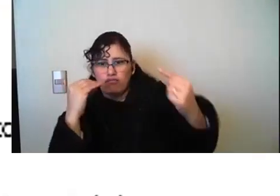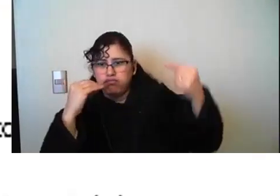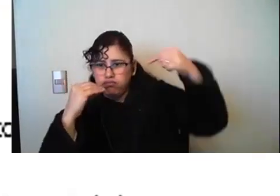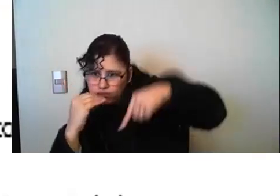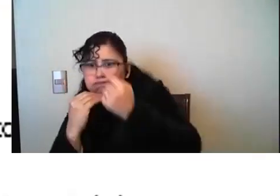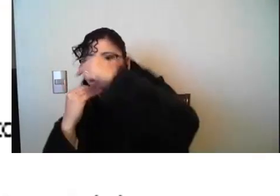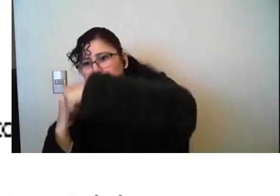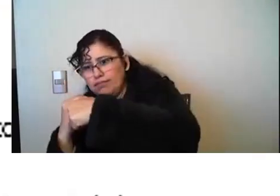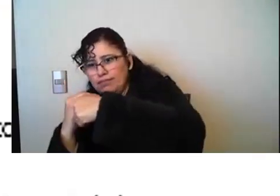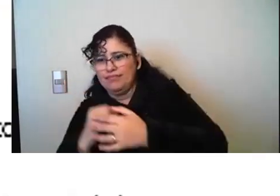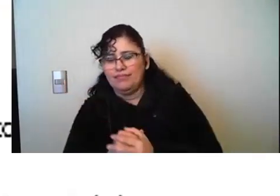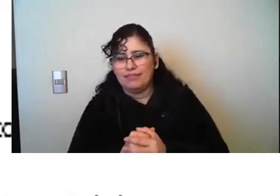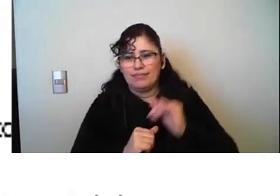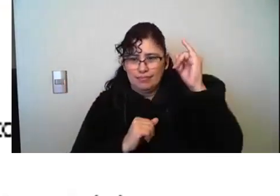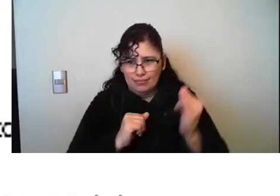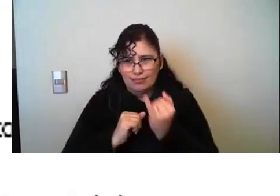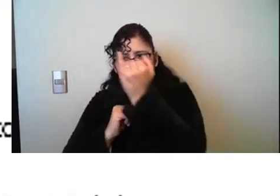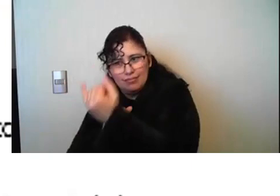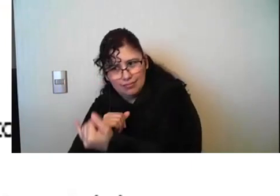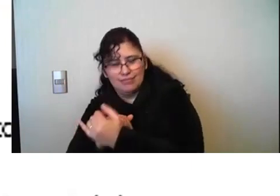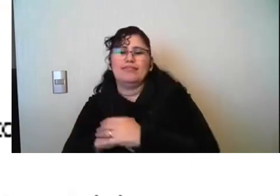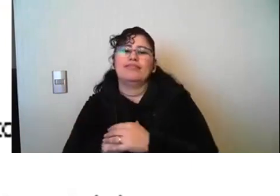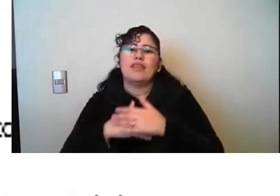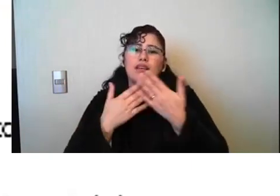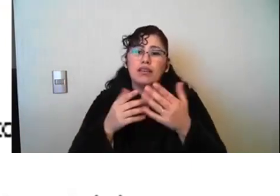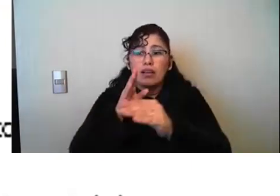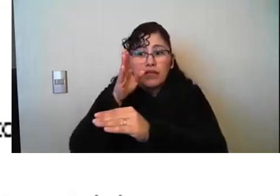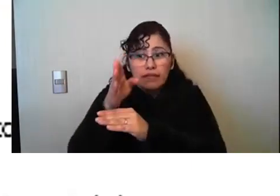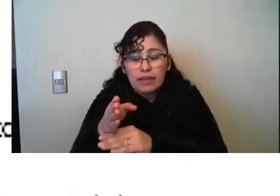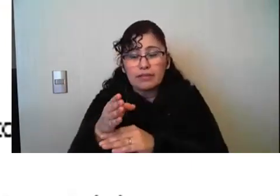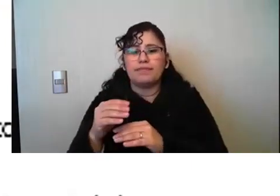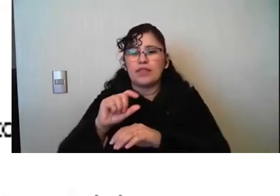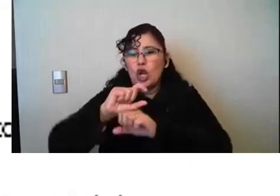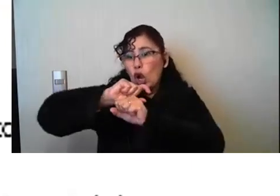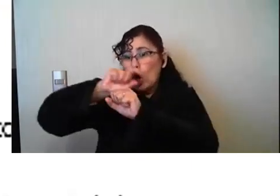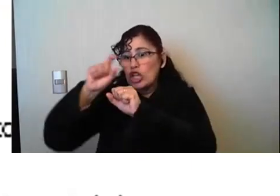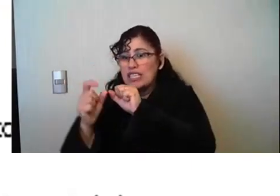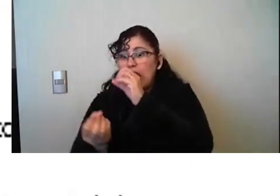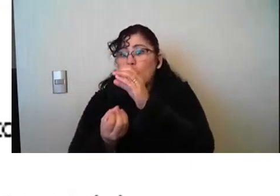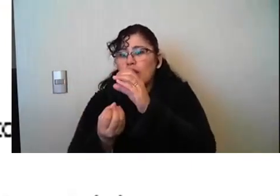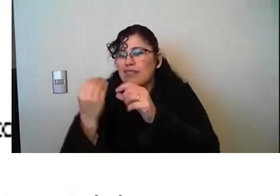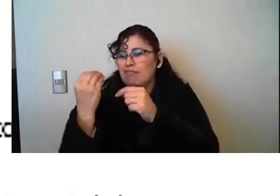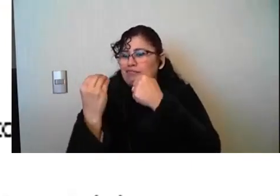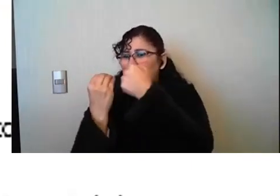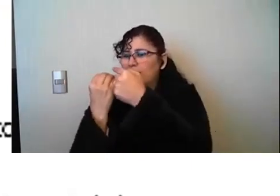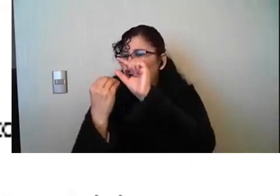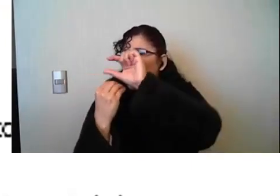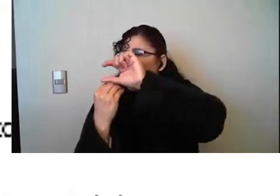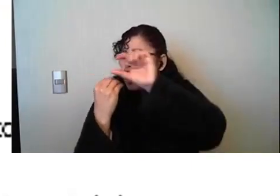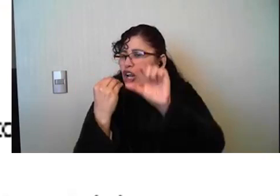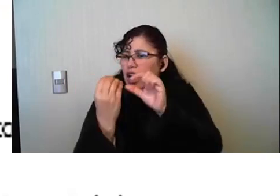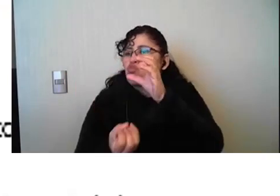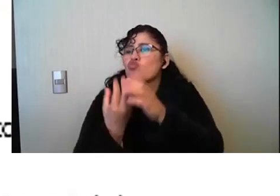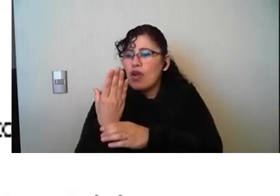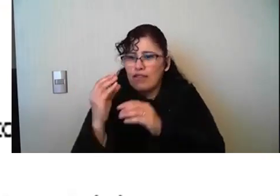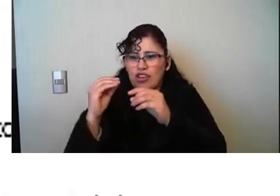córtico-ponto-cerebelosa. Entonces está llegando a la corteza neocerebelosa, quien responde, célula de